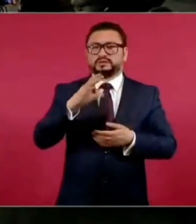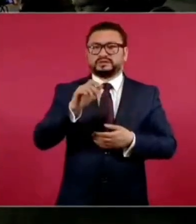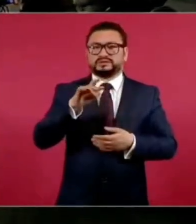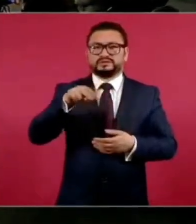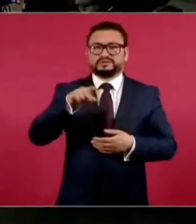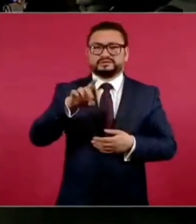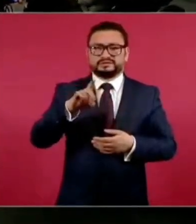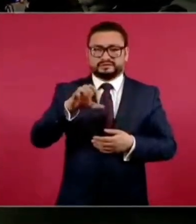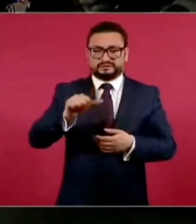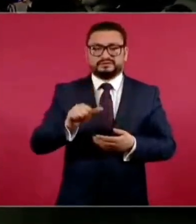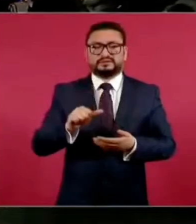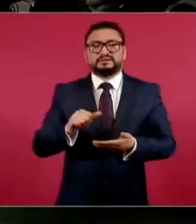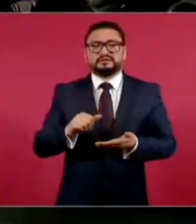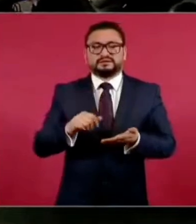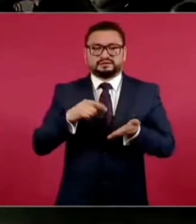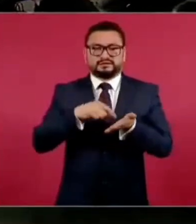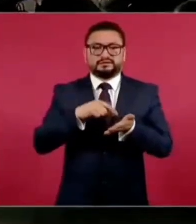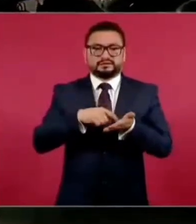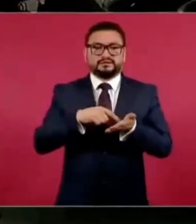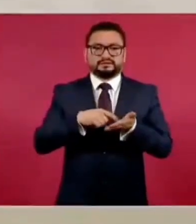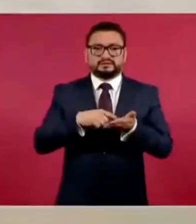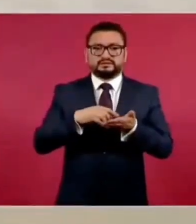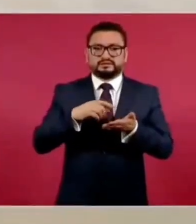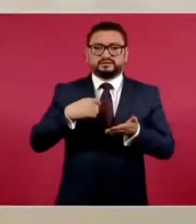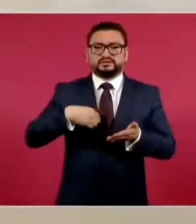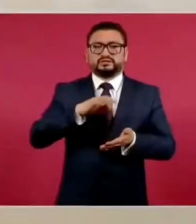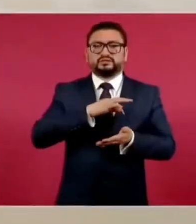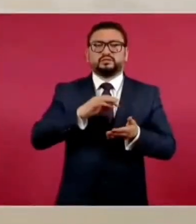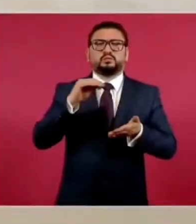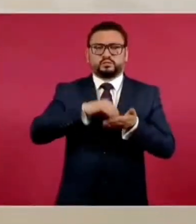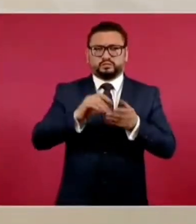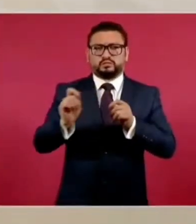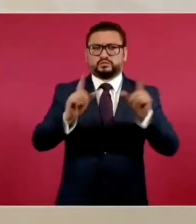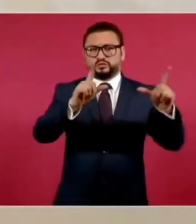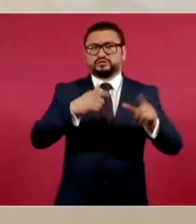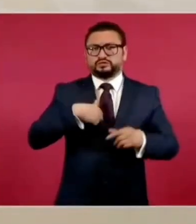ponlo, porque le quiero contestar.